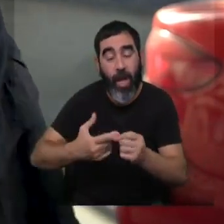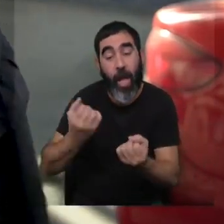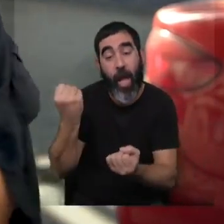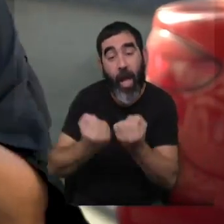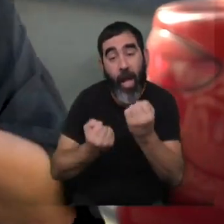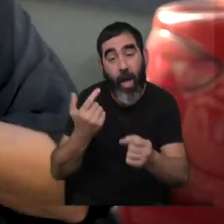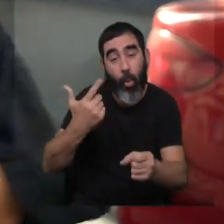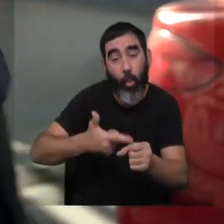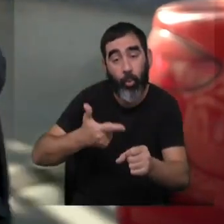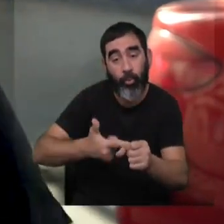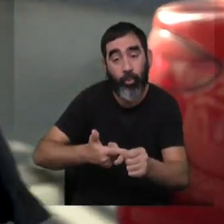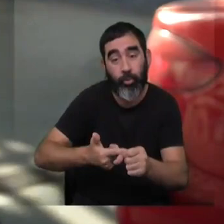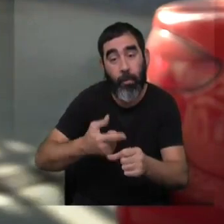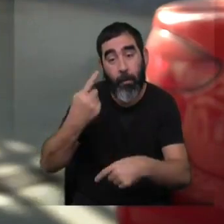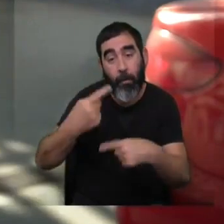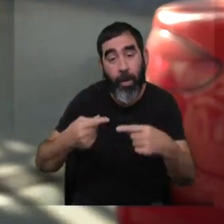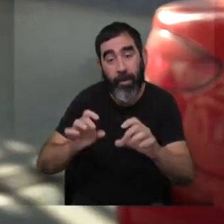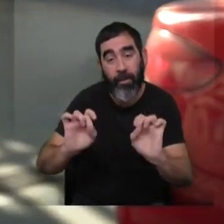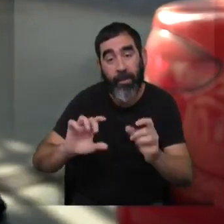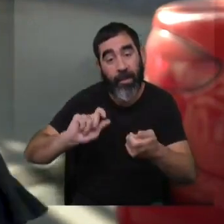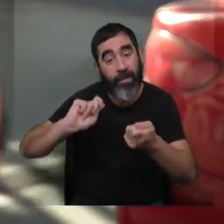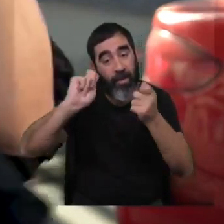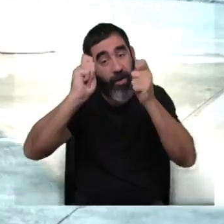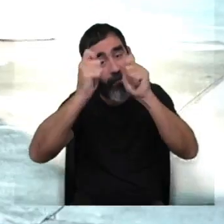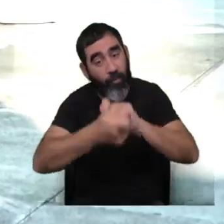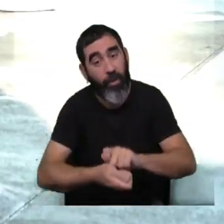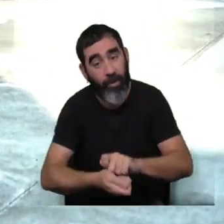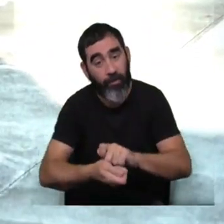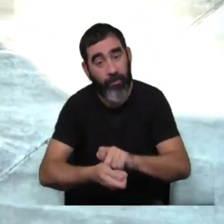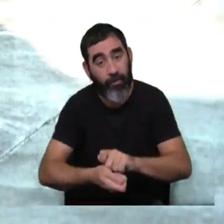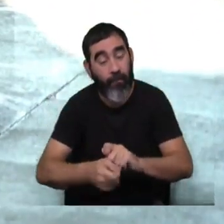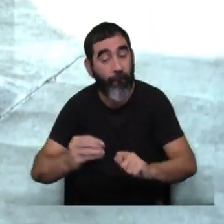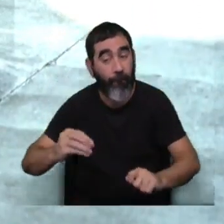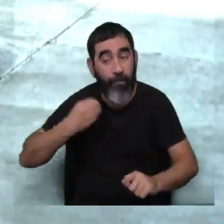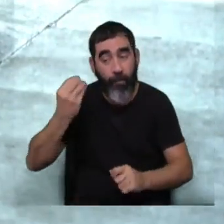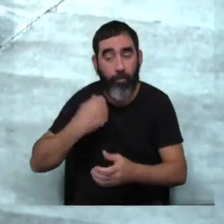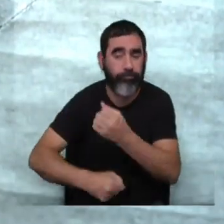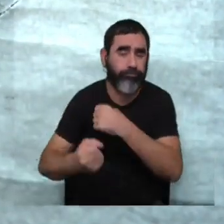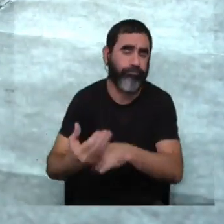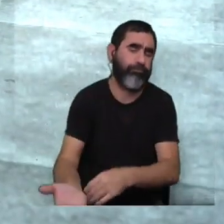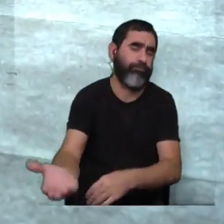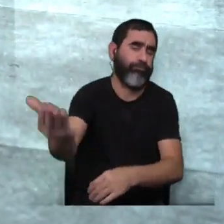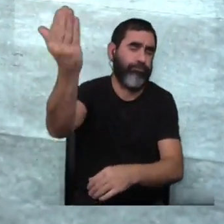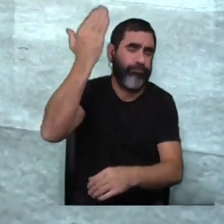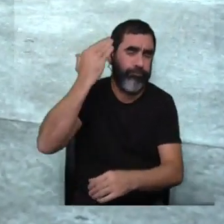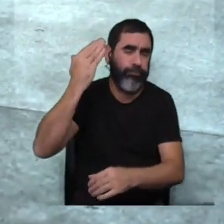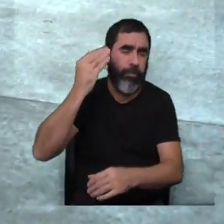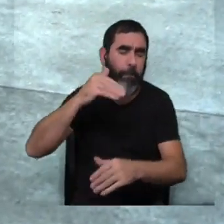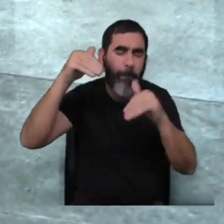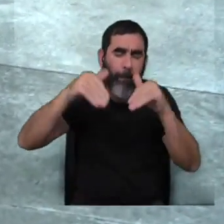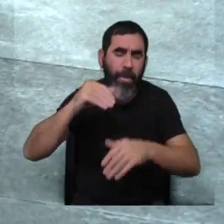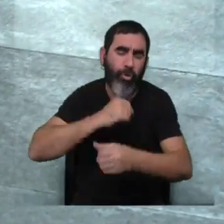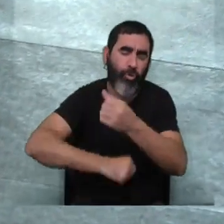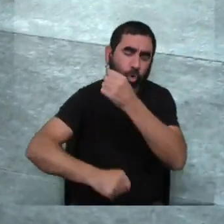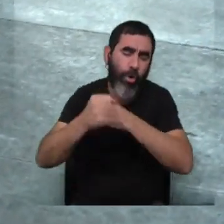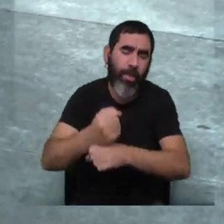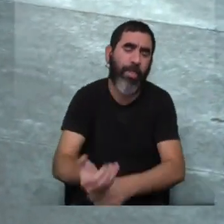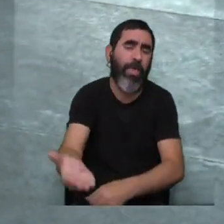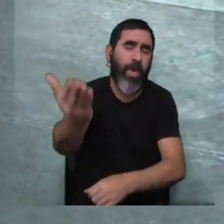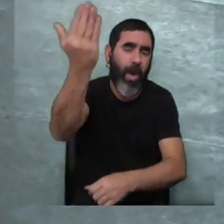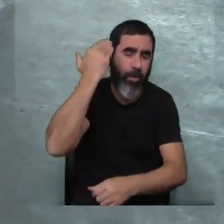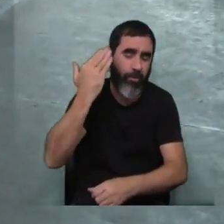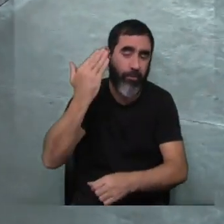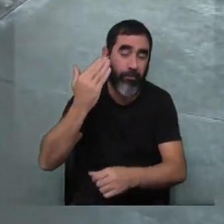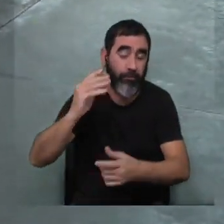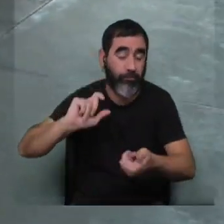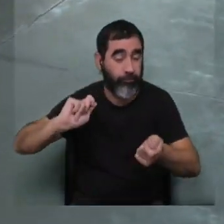realidad está cargando materia orgánica transformada, seres vivos del pasado geológico de muchos millones de años atrás, que bueno,